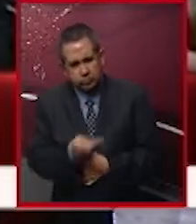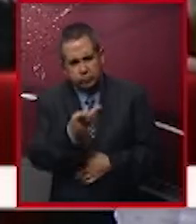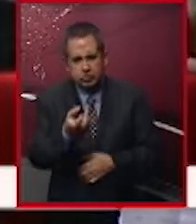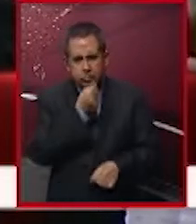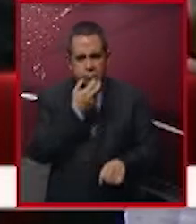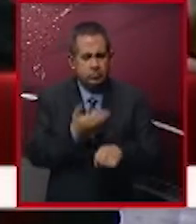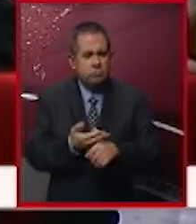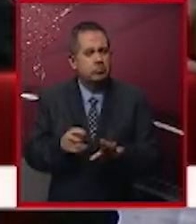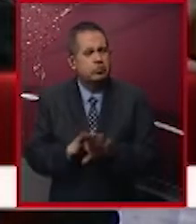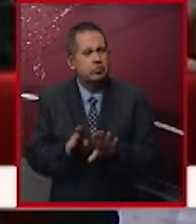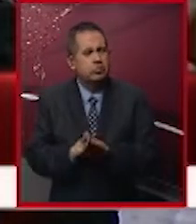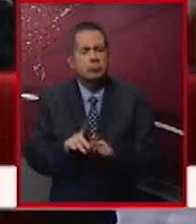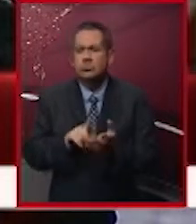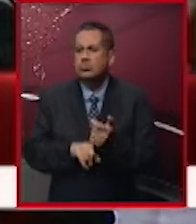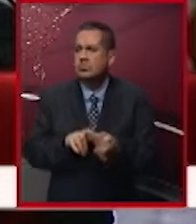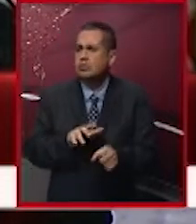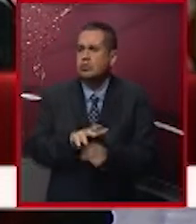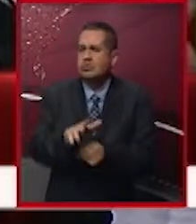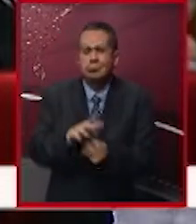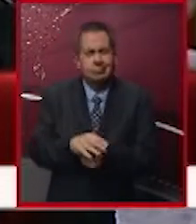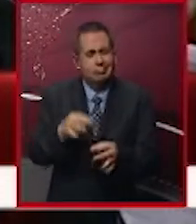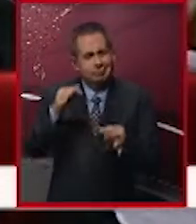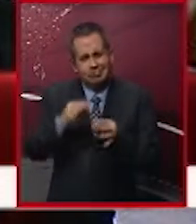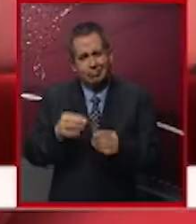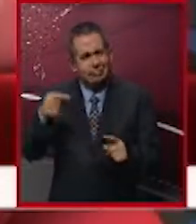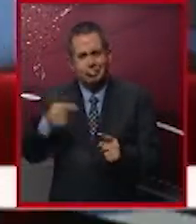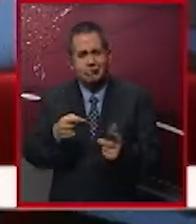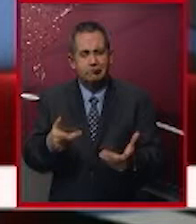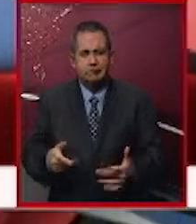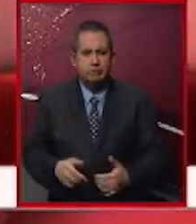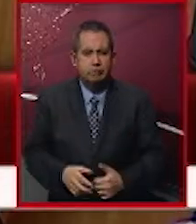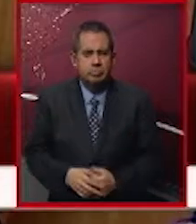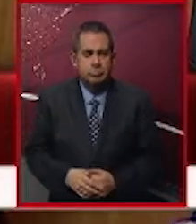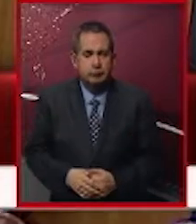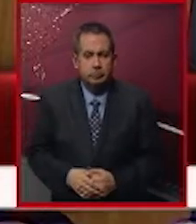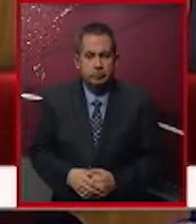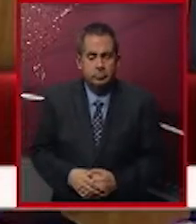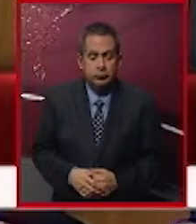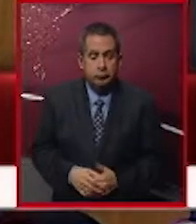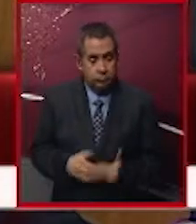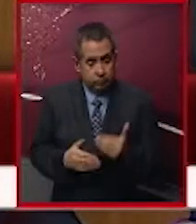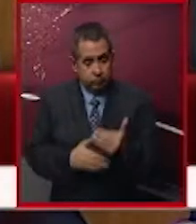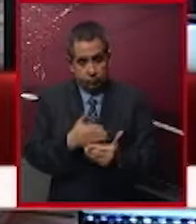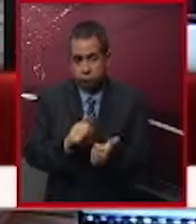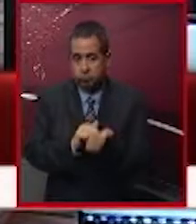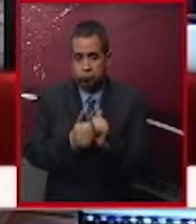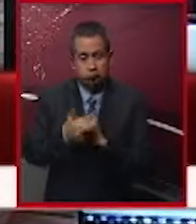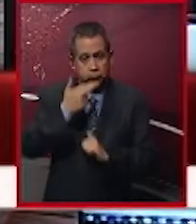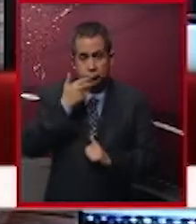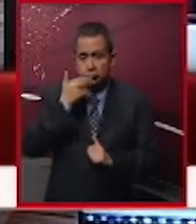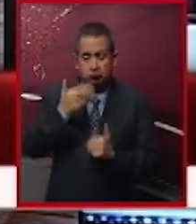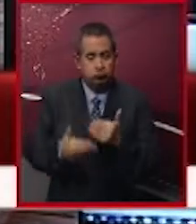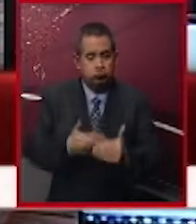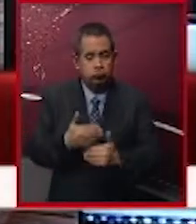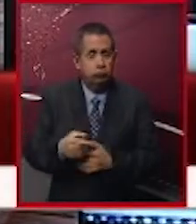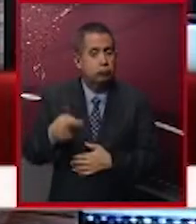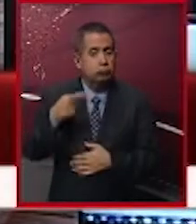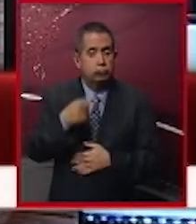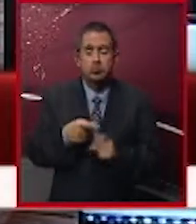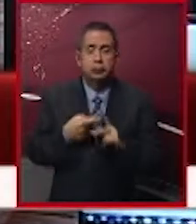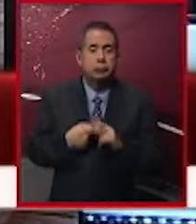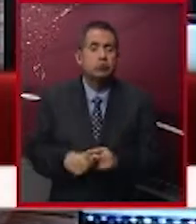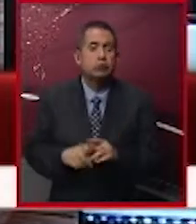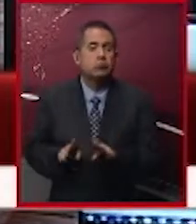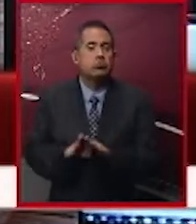secretario, ¿cuáles son los resultados concretos de este esquema? La evolución ha sido muy efectiva.